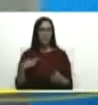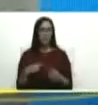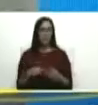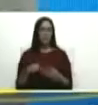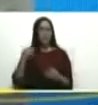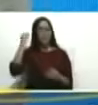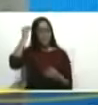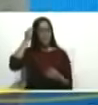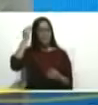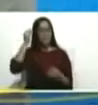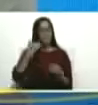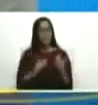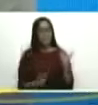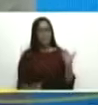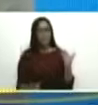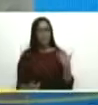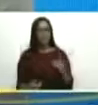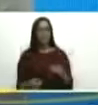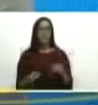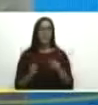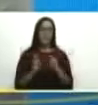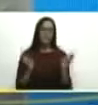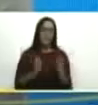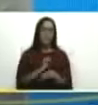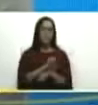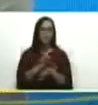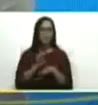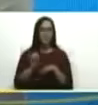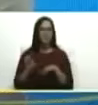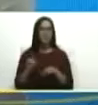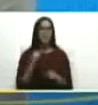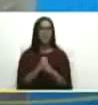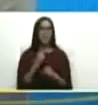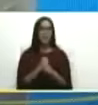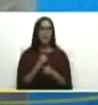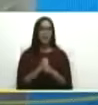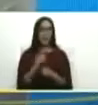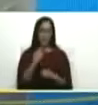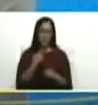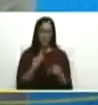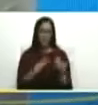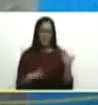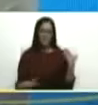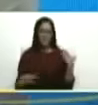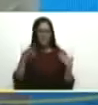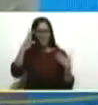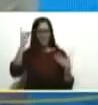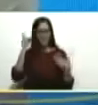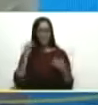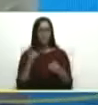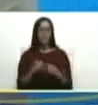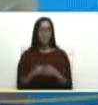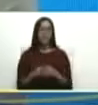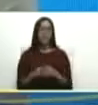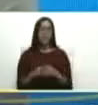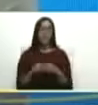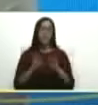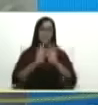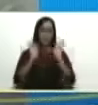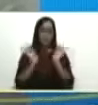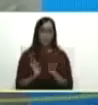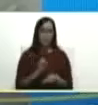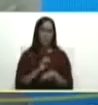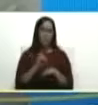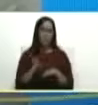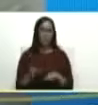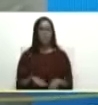que, presidente, en el tema de la distribución, el trabajo, lo decía la vicepresidenta hace un rato, esa forma de distribución ha